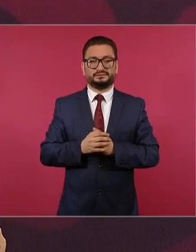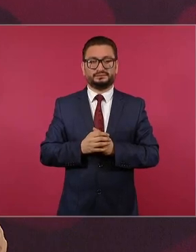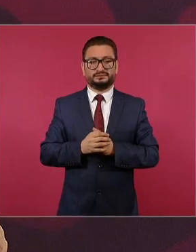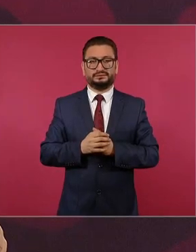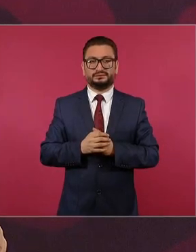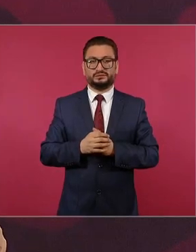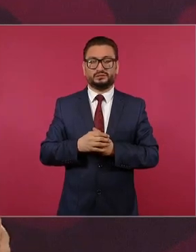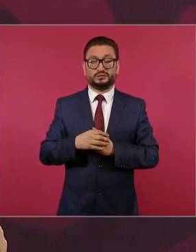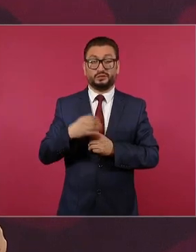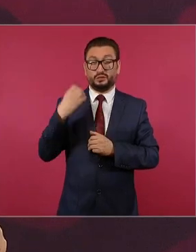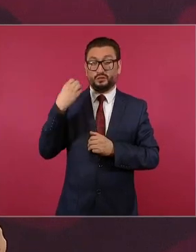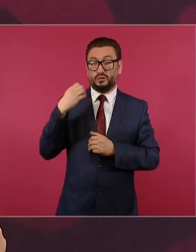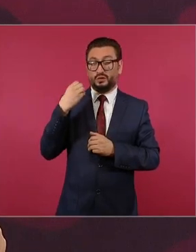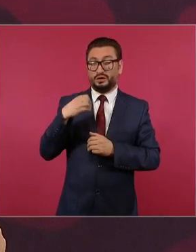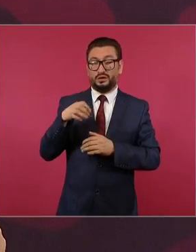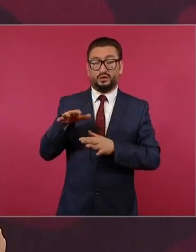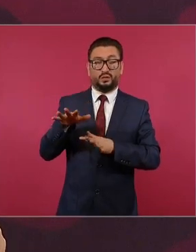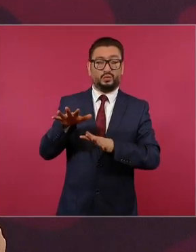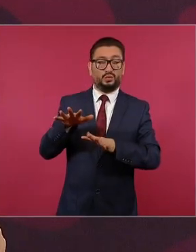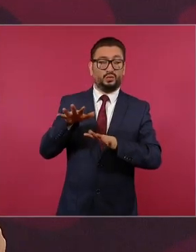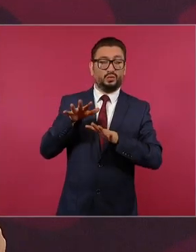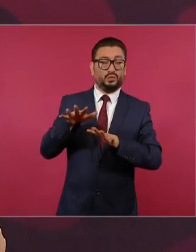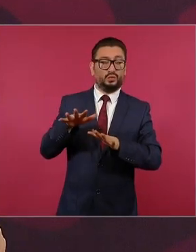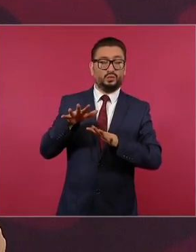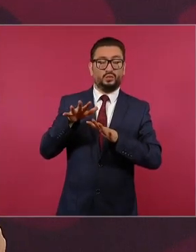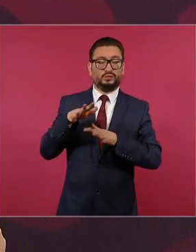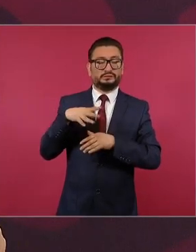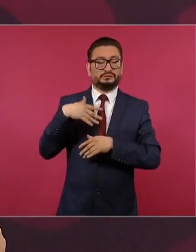es algo mágico,